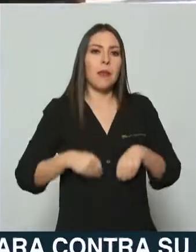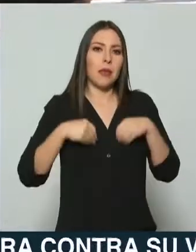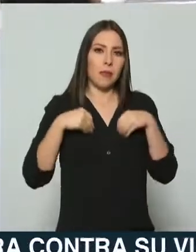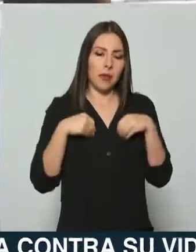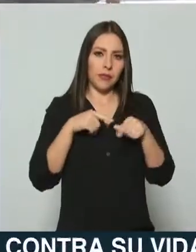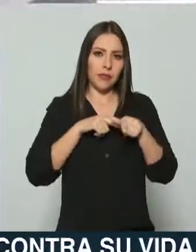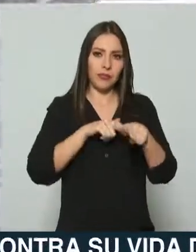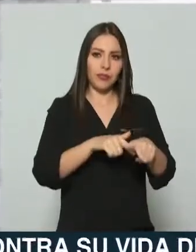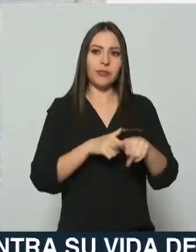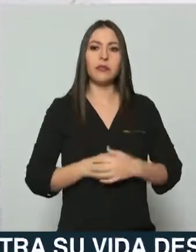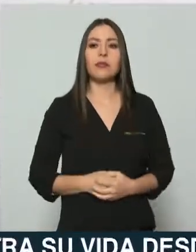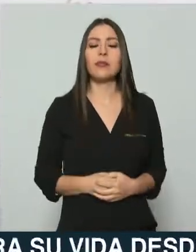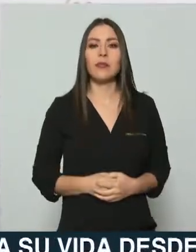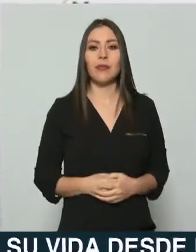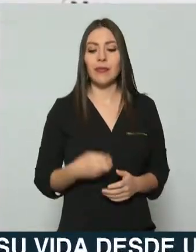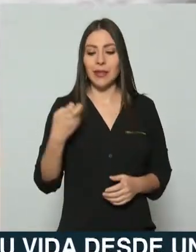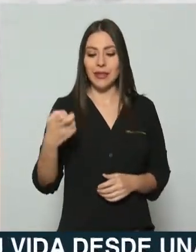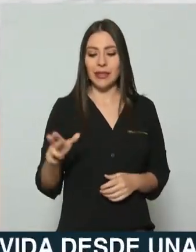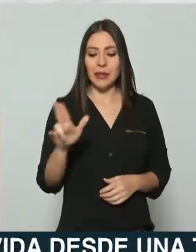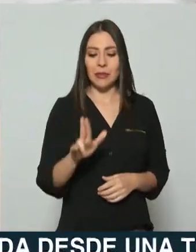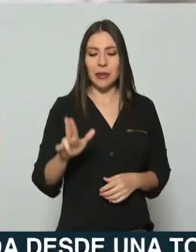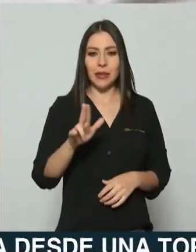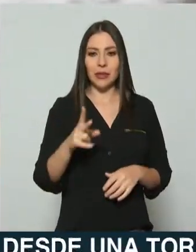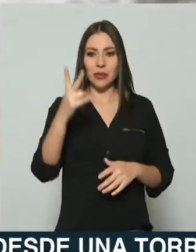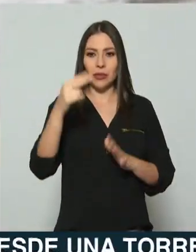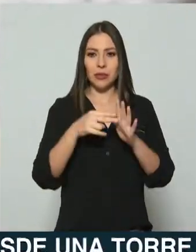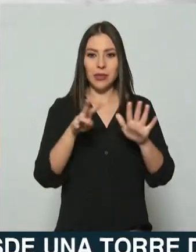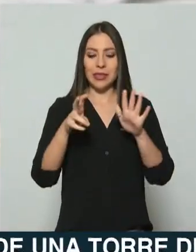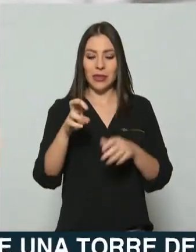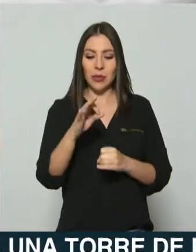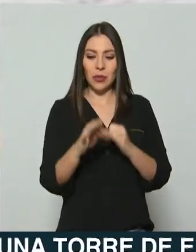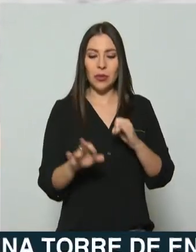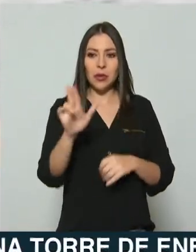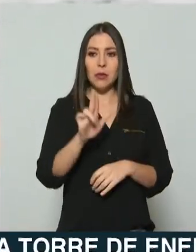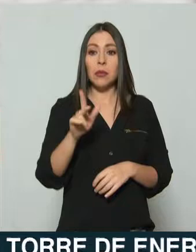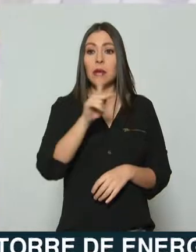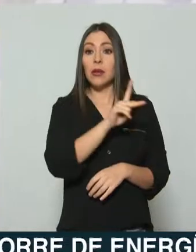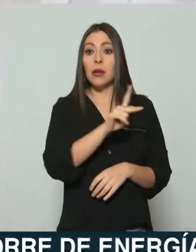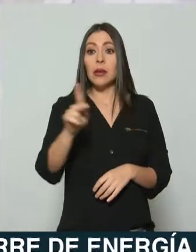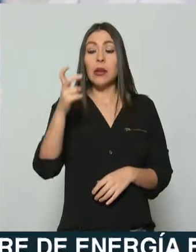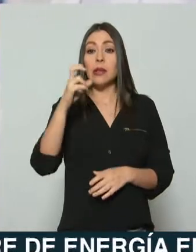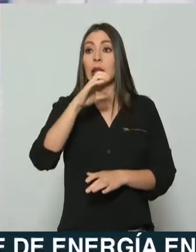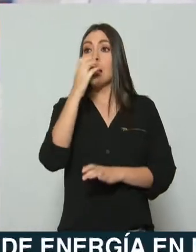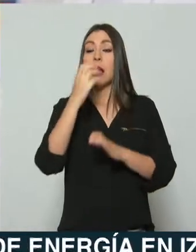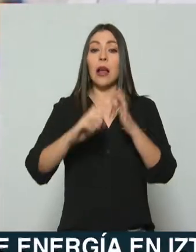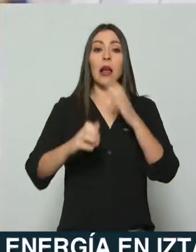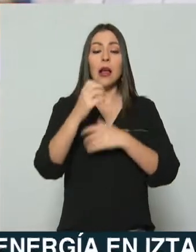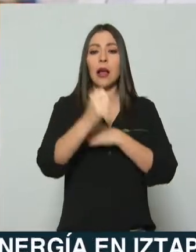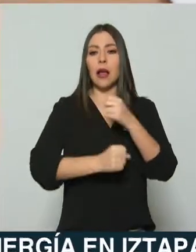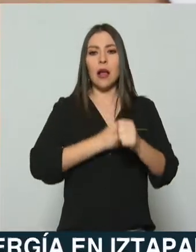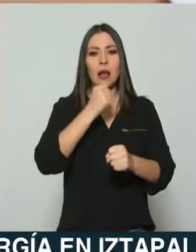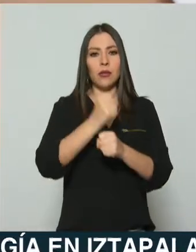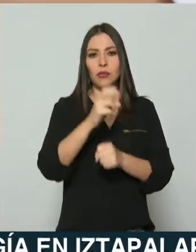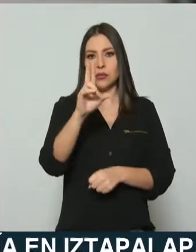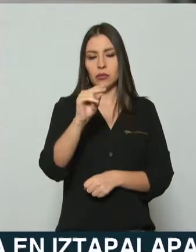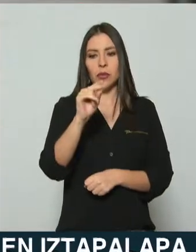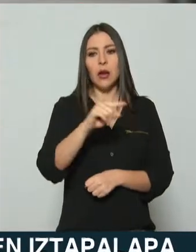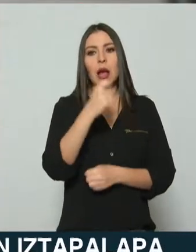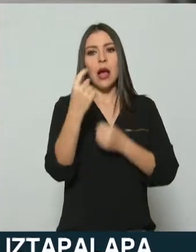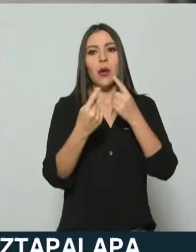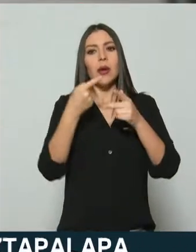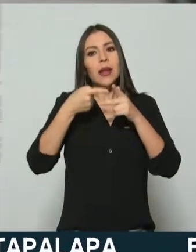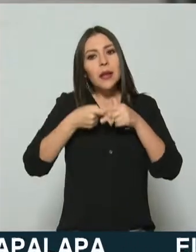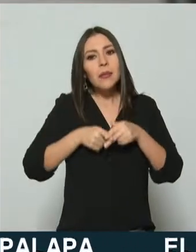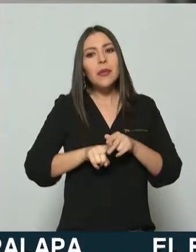este último martes del 2019, no para todas las personas, fue la culminación de un ciclo. Hay para quienes fue iniciar una